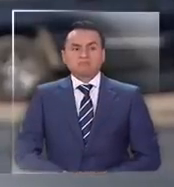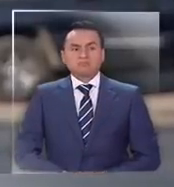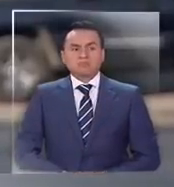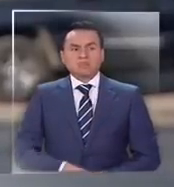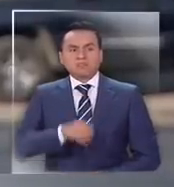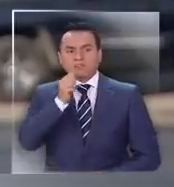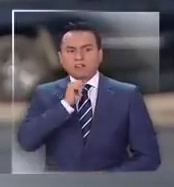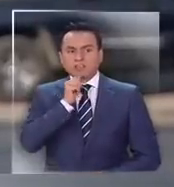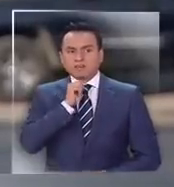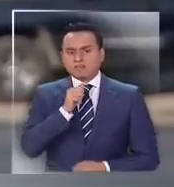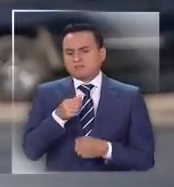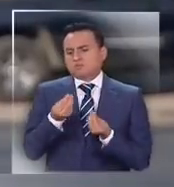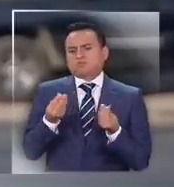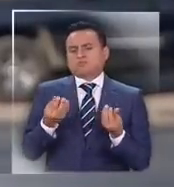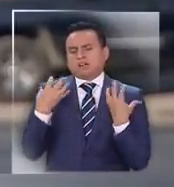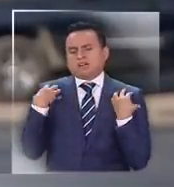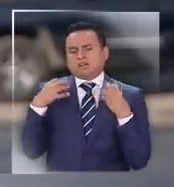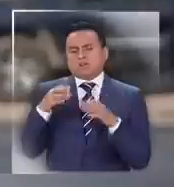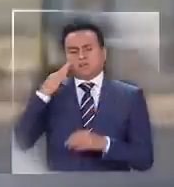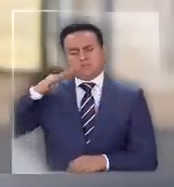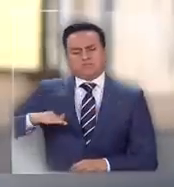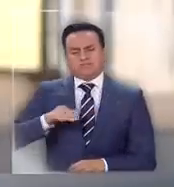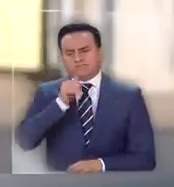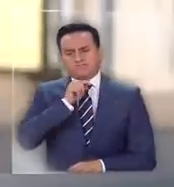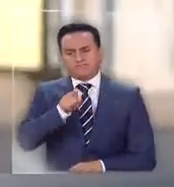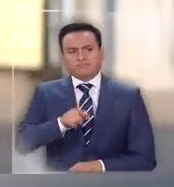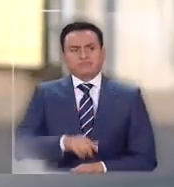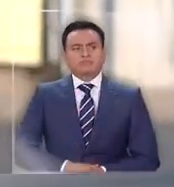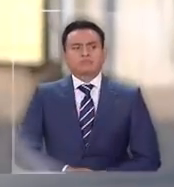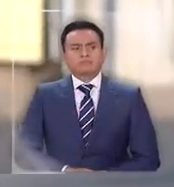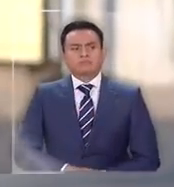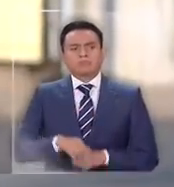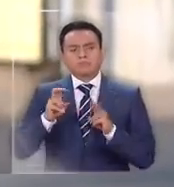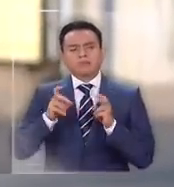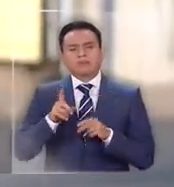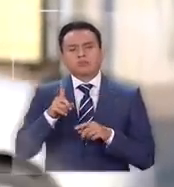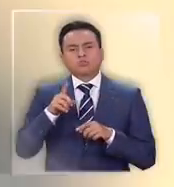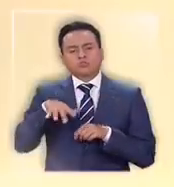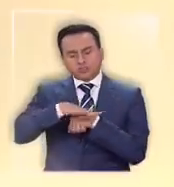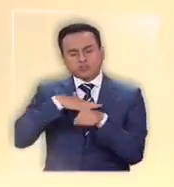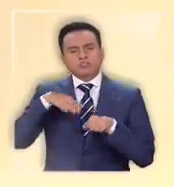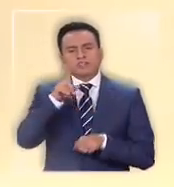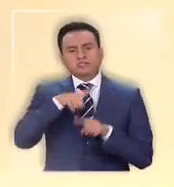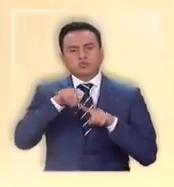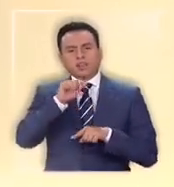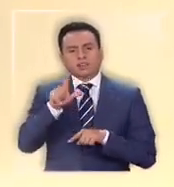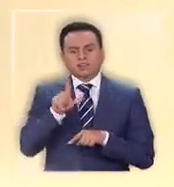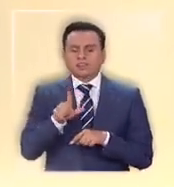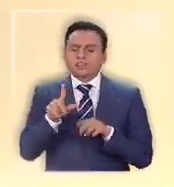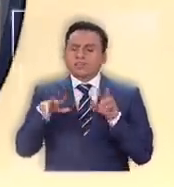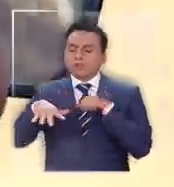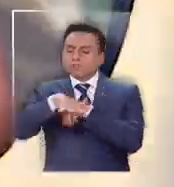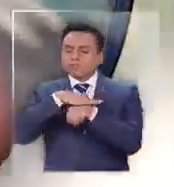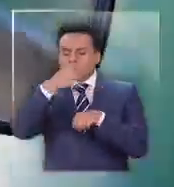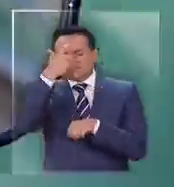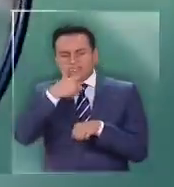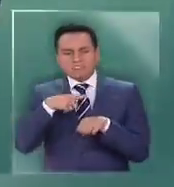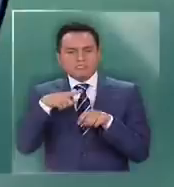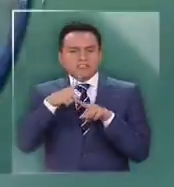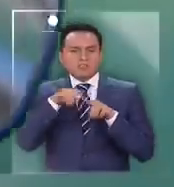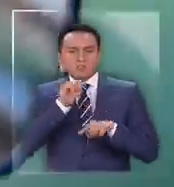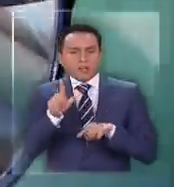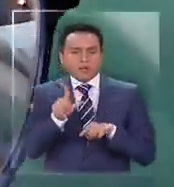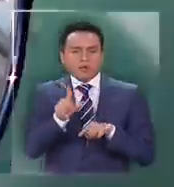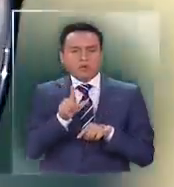Que me faltaba mucho como para hacerme cargo de dos menores. ¿Por tu condición sexual? Por mi condición sexual. La condición sexual o